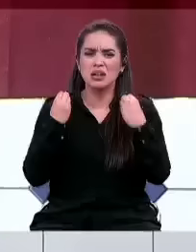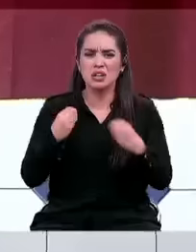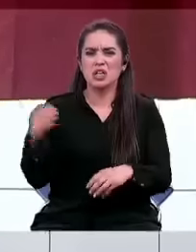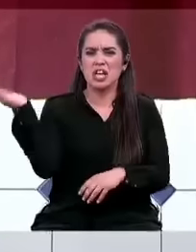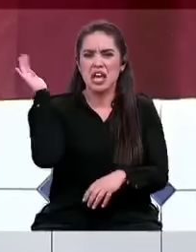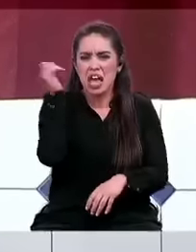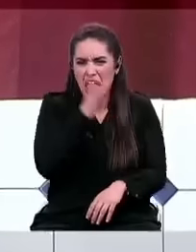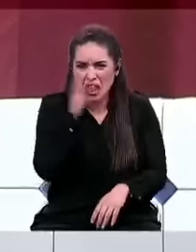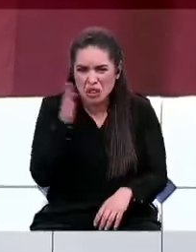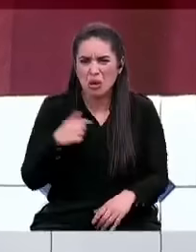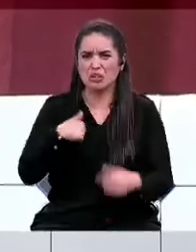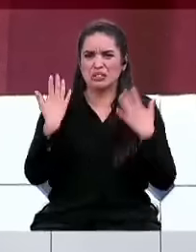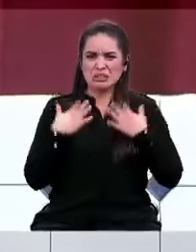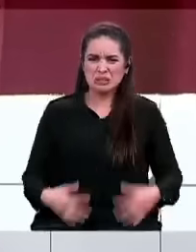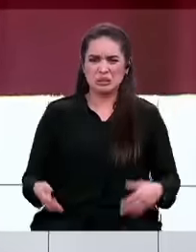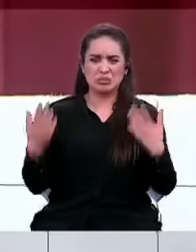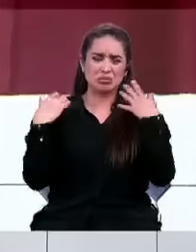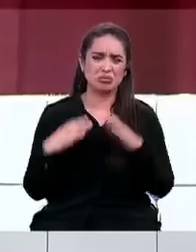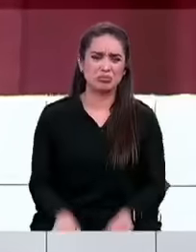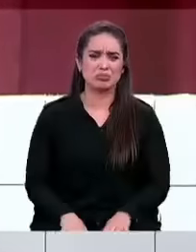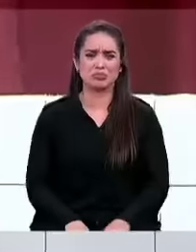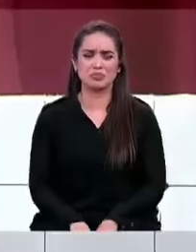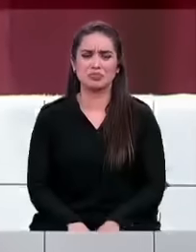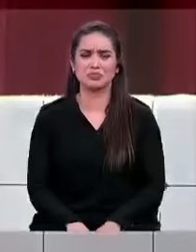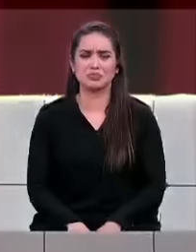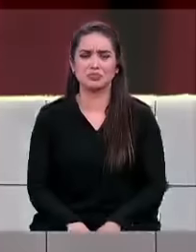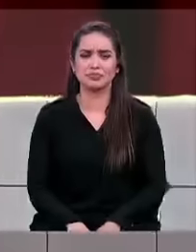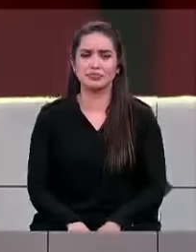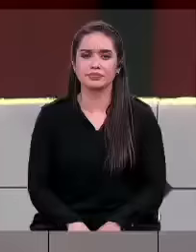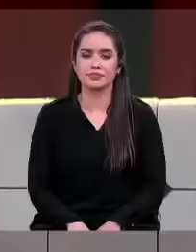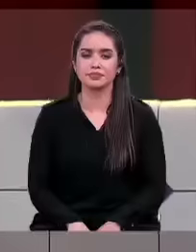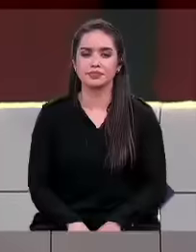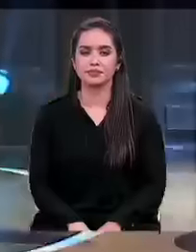¡Oh, mierda! ¡Ya, hincha, caramba!